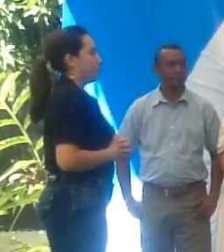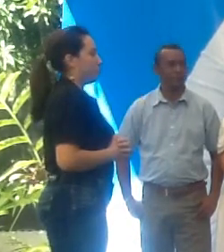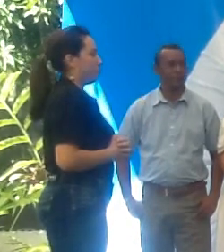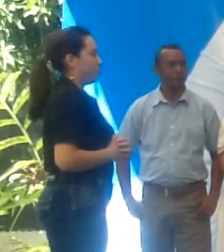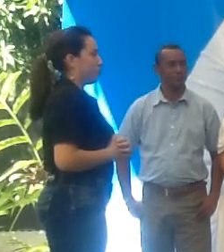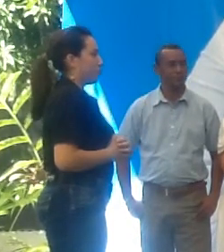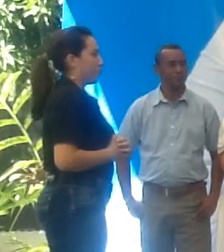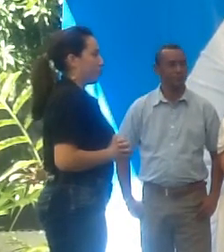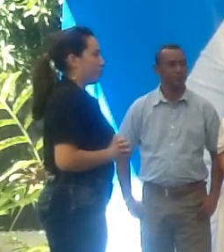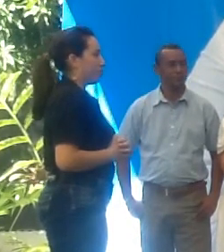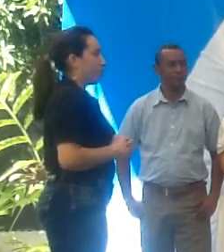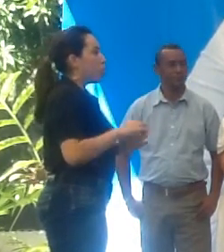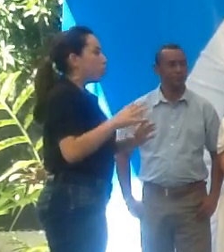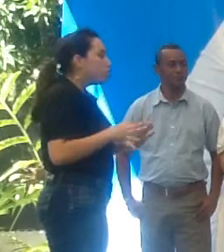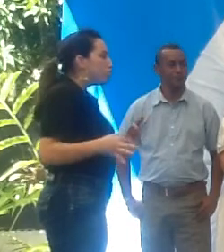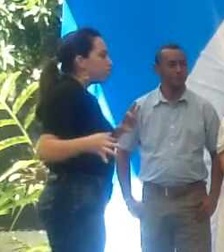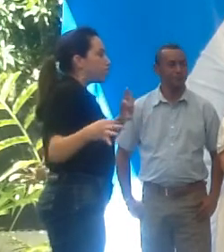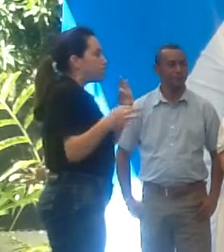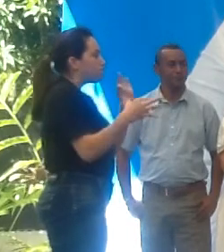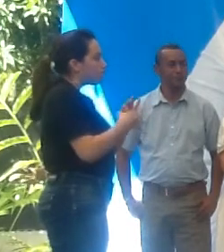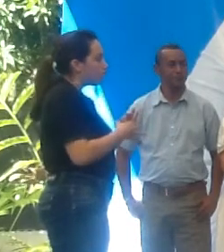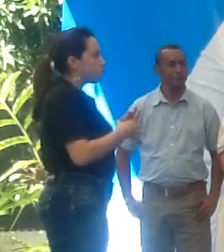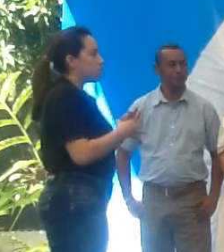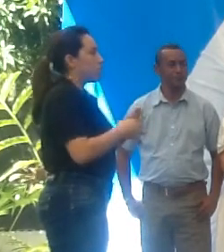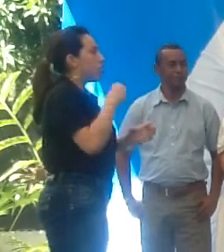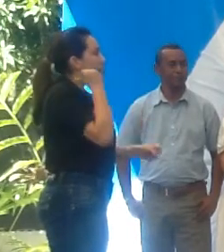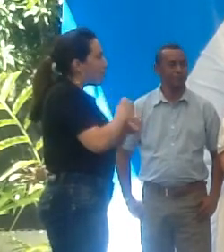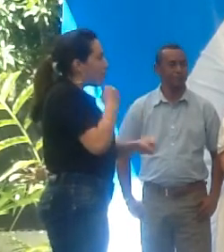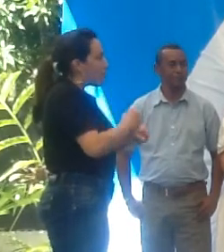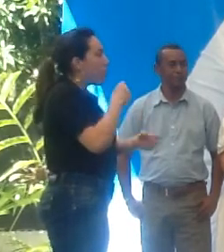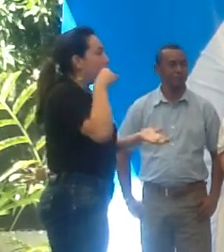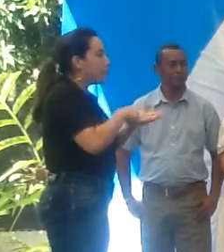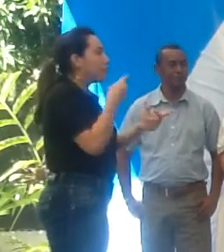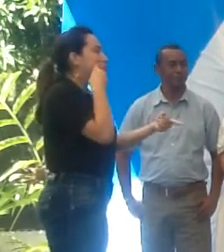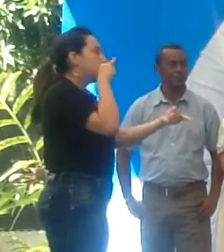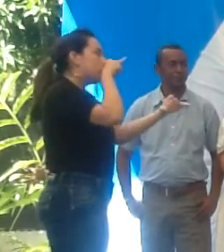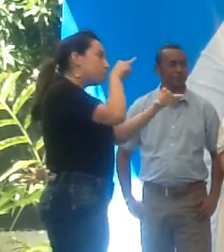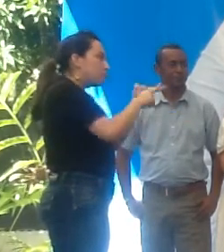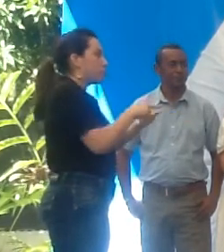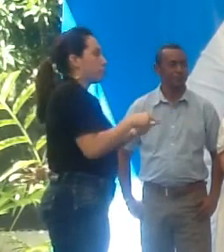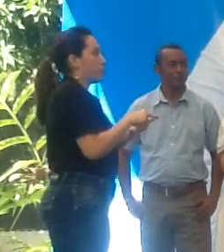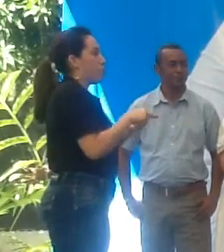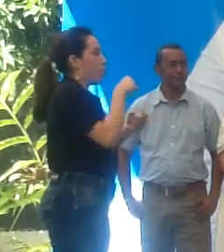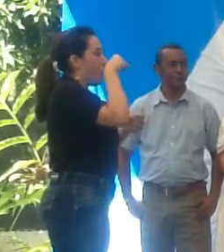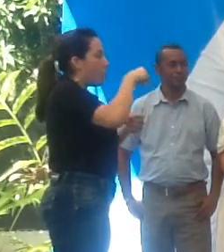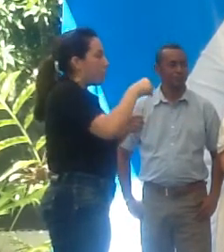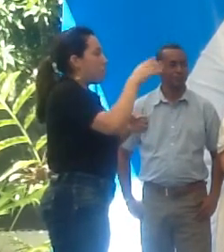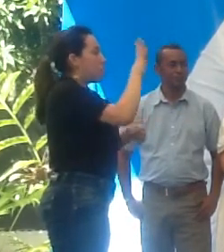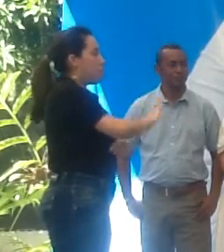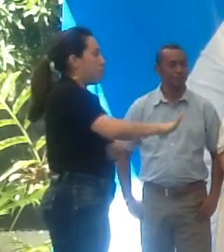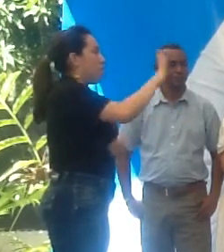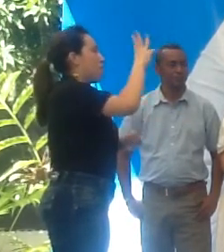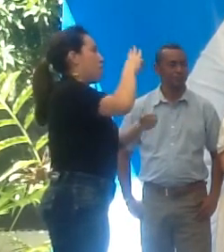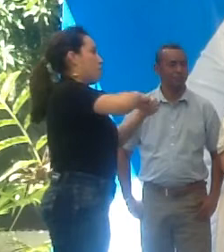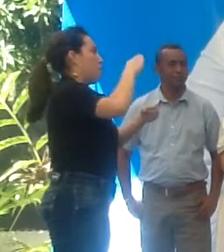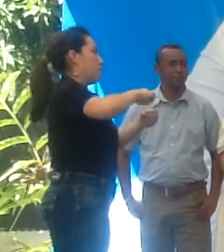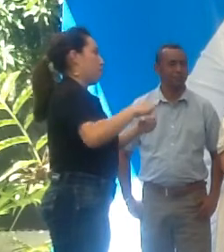y que nos une a que trabajemos por ese gran propósito que es el departamento del Magdalena.